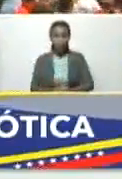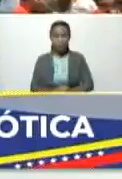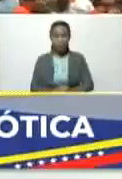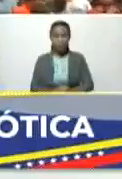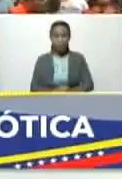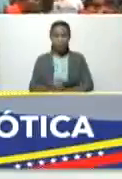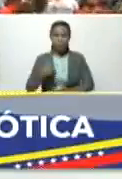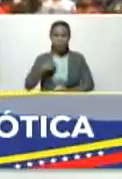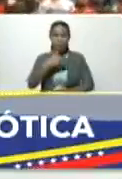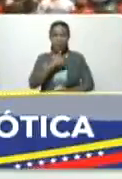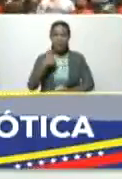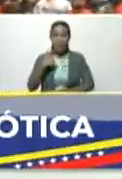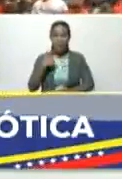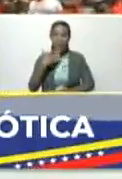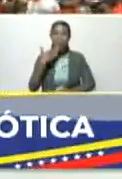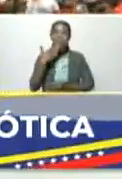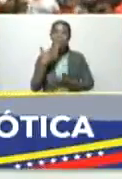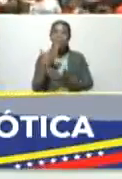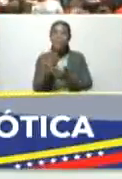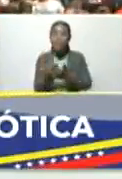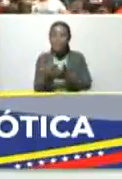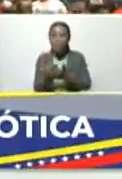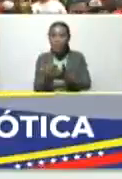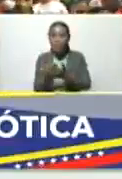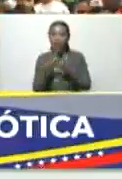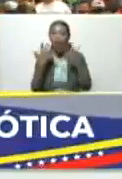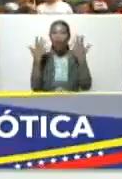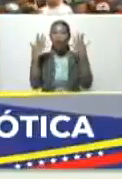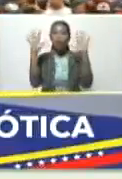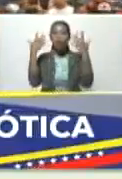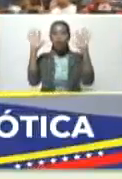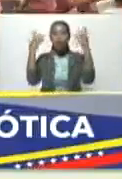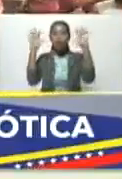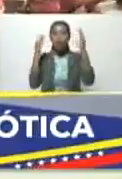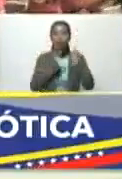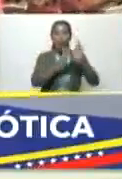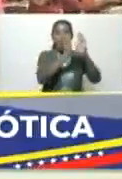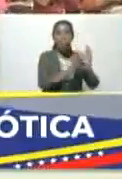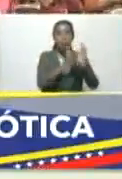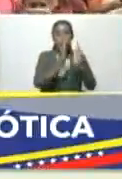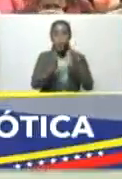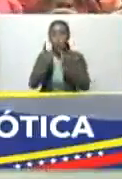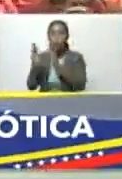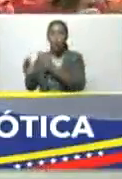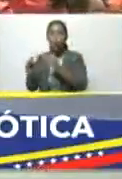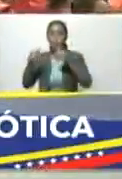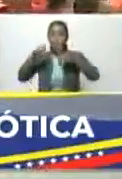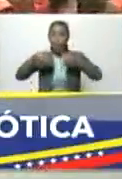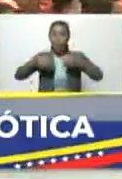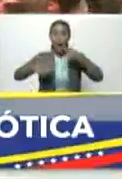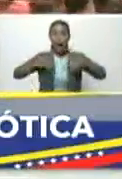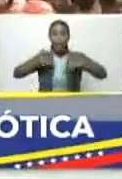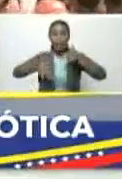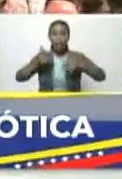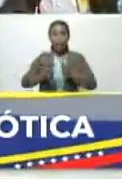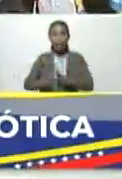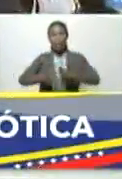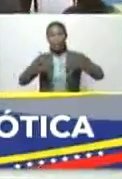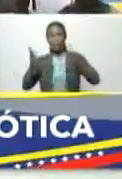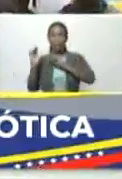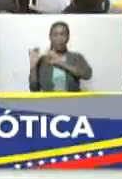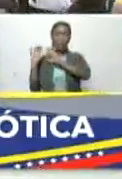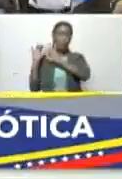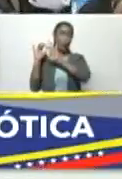Quiero pedir un aplauso a los organizadores y organizadoras de esta tremenda marcha.